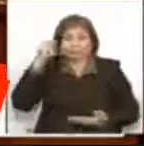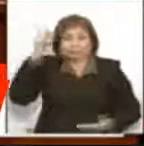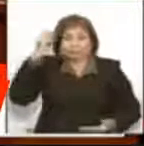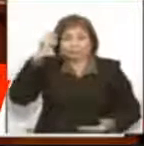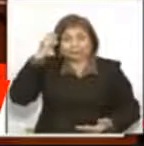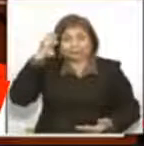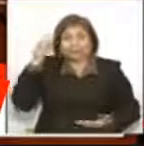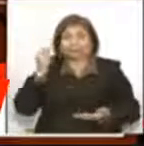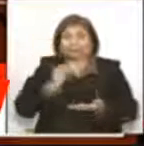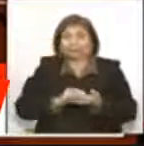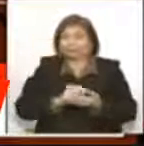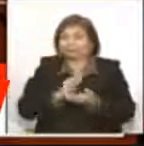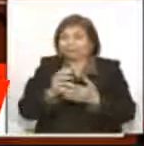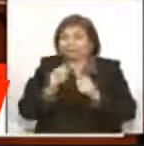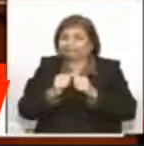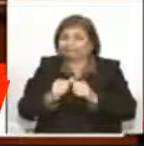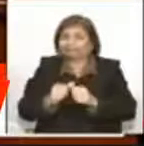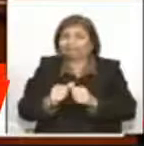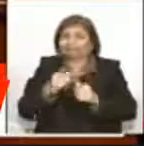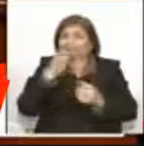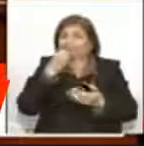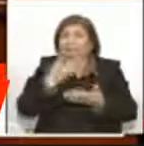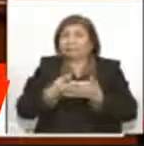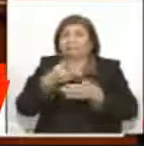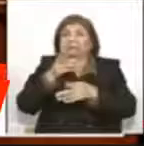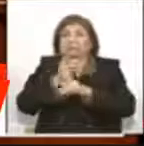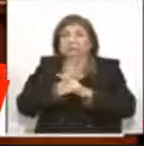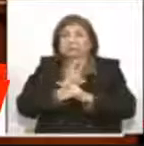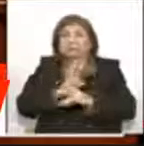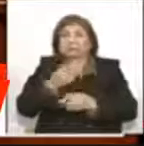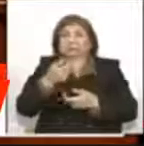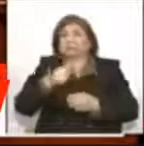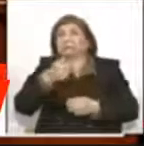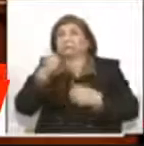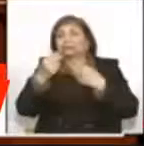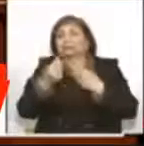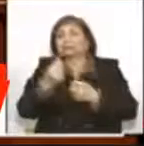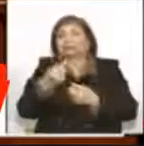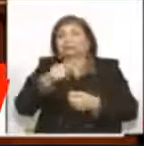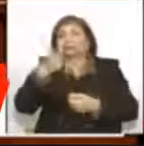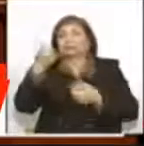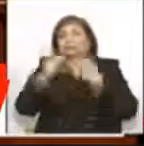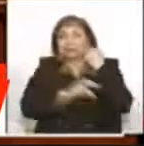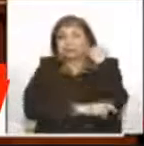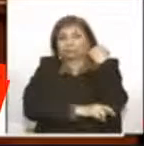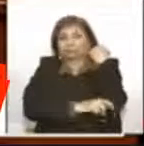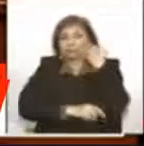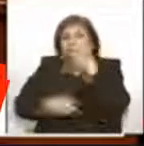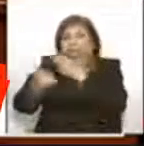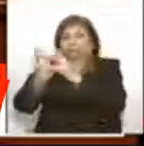política, aún conserva su calificación crediticia en moneda extranjera y con perspectiva estable.